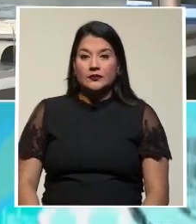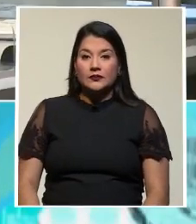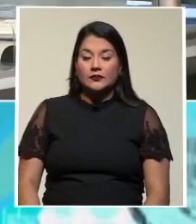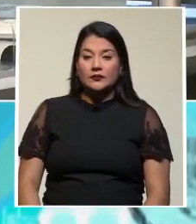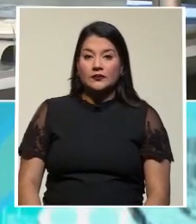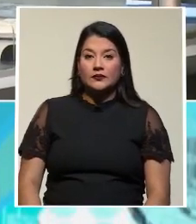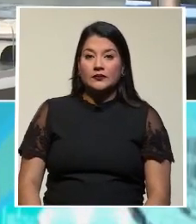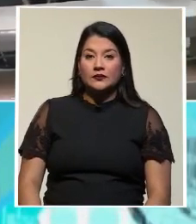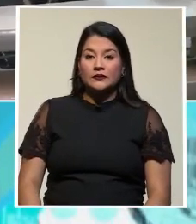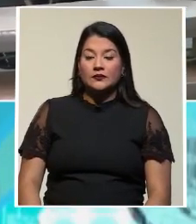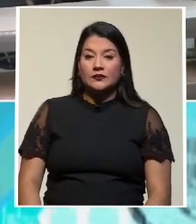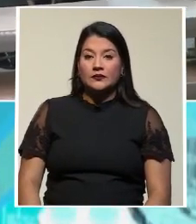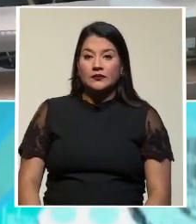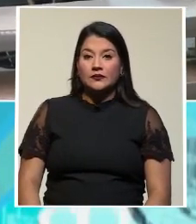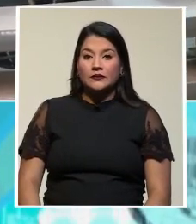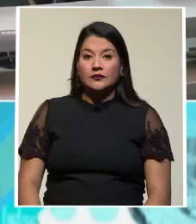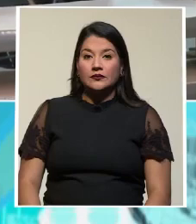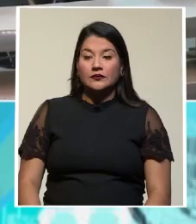3, 2.